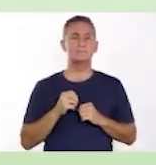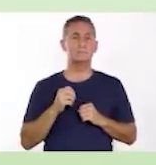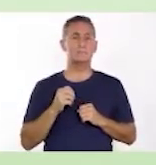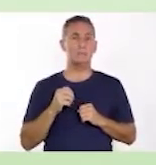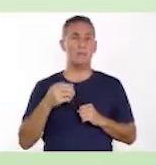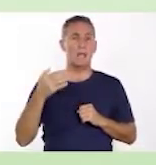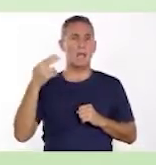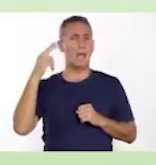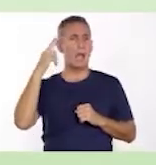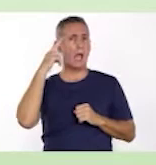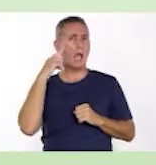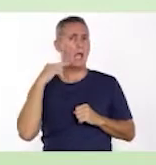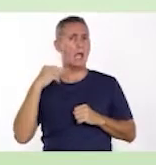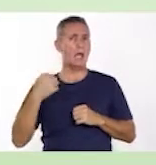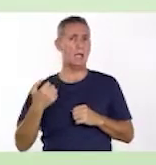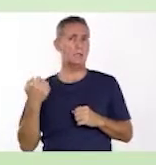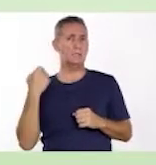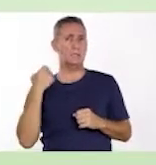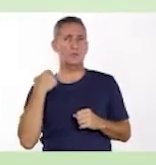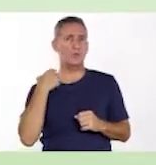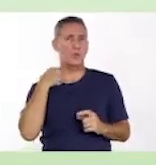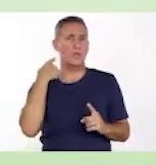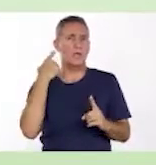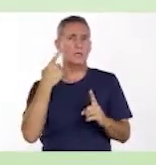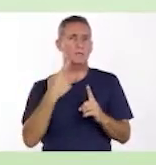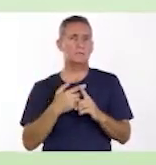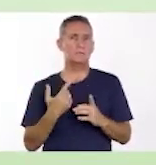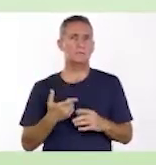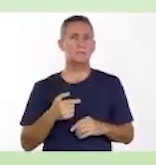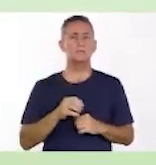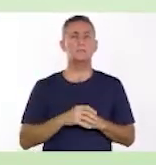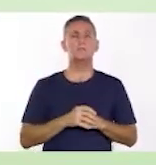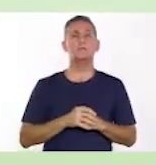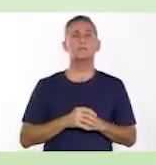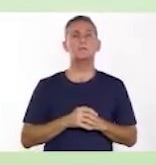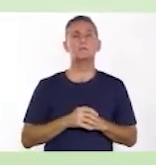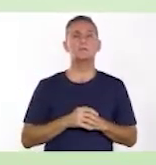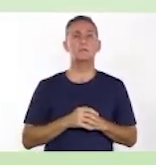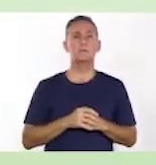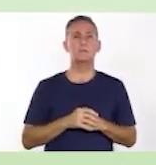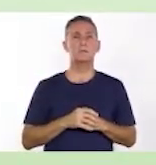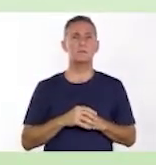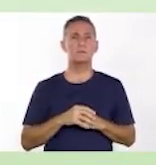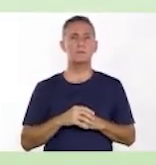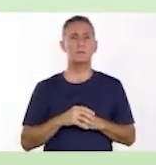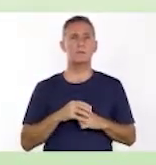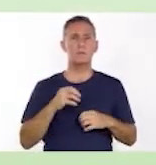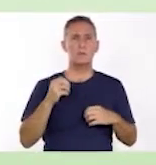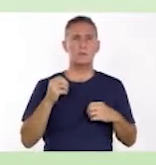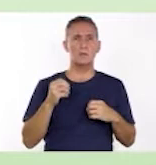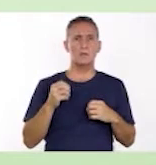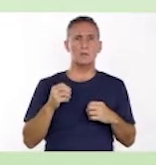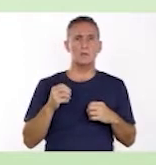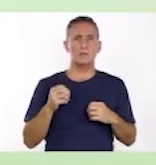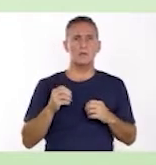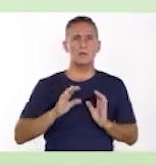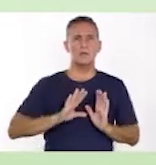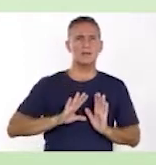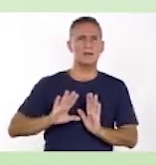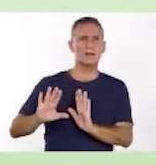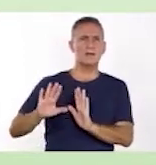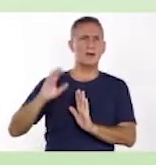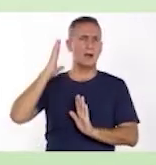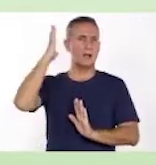clásica. De ahí viene esto de clásico, de clasicismo. Ser racionalista y rechaza